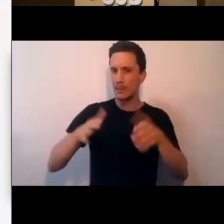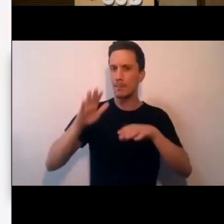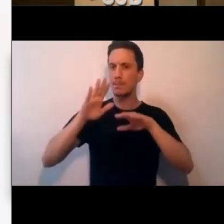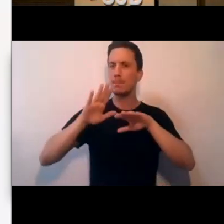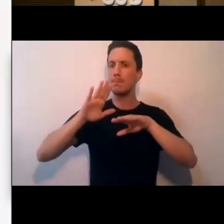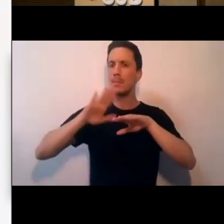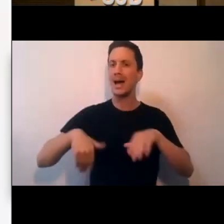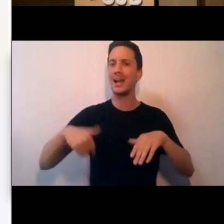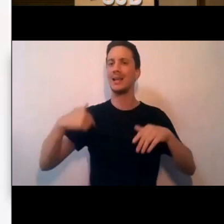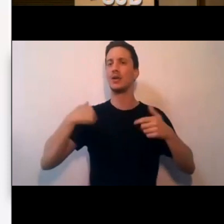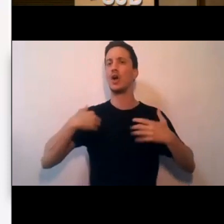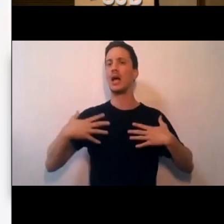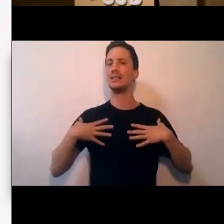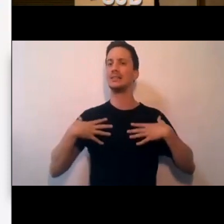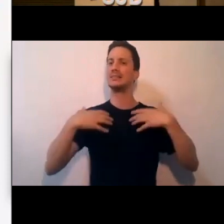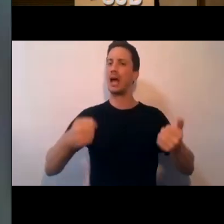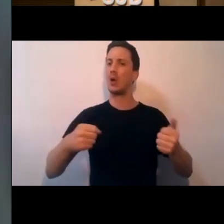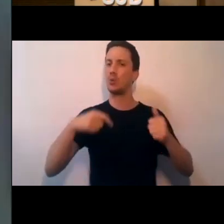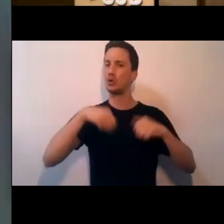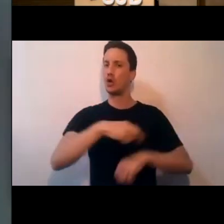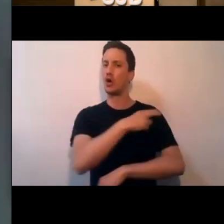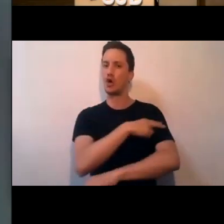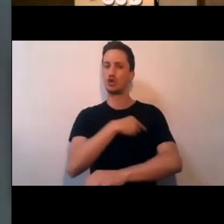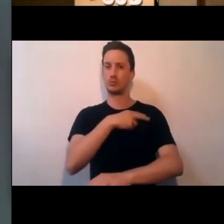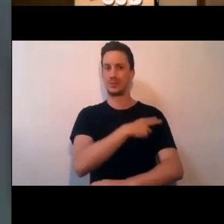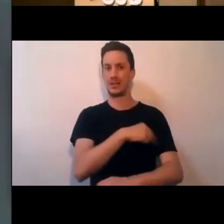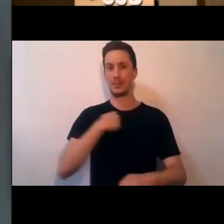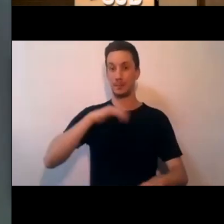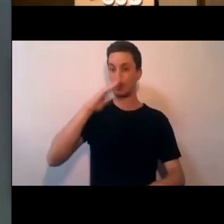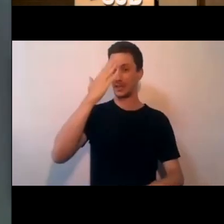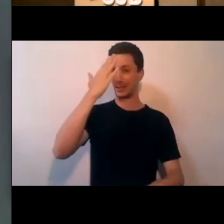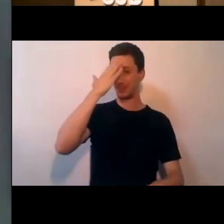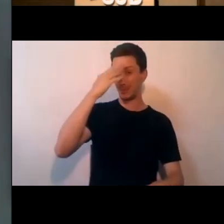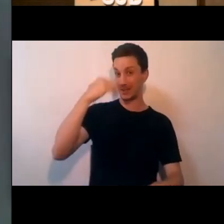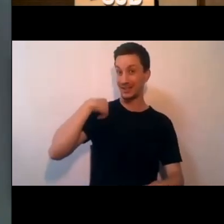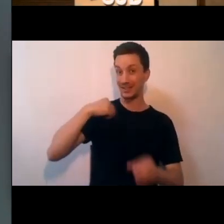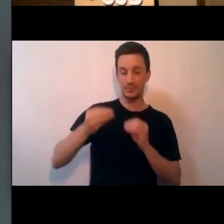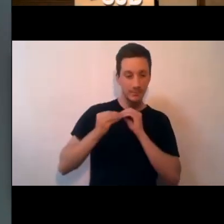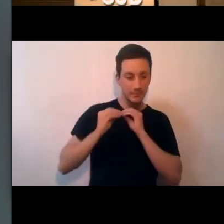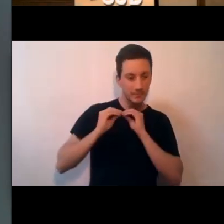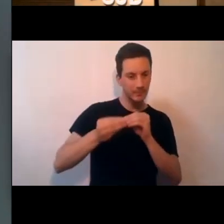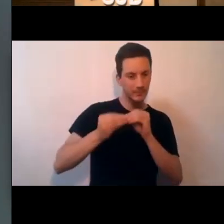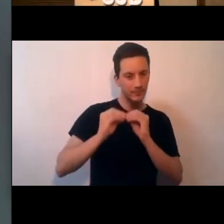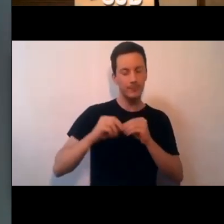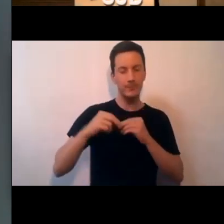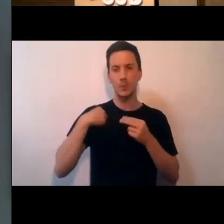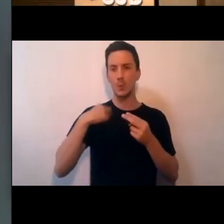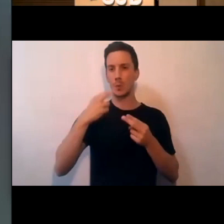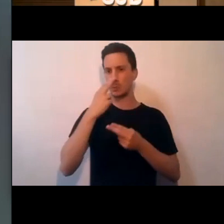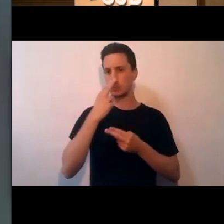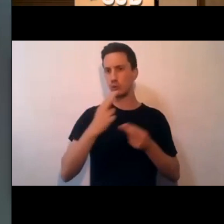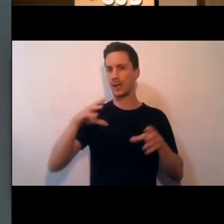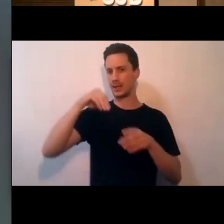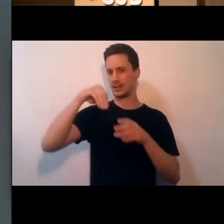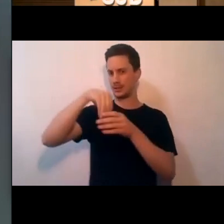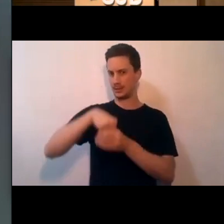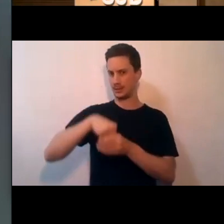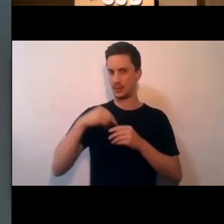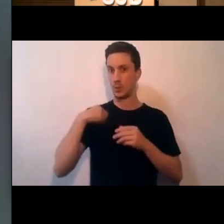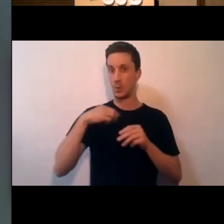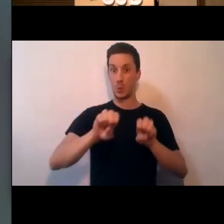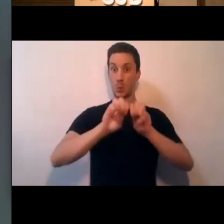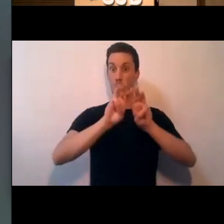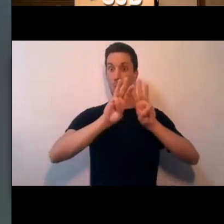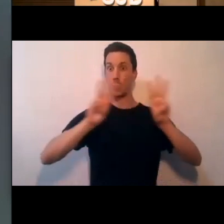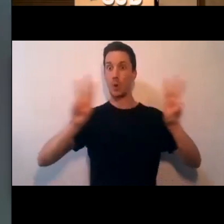en funcionamiento y principalmente nuestra actividad se fundamenta en todo lo que publicamos en la web de Faro Sant Joan de Déu. En esta web encontraréis más de